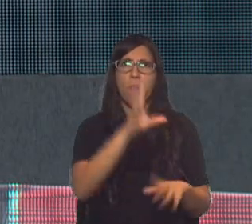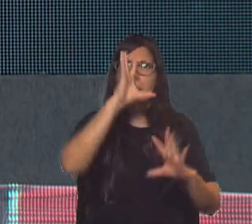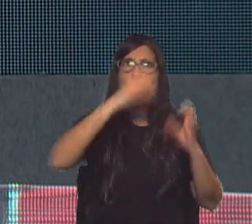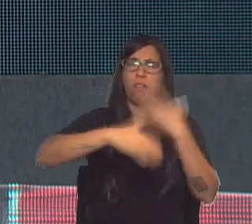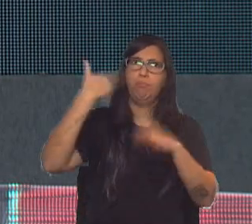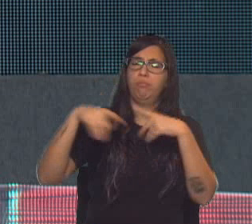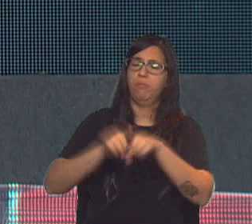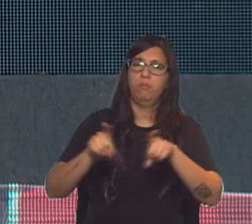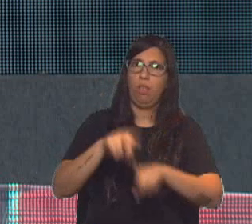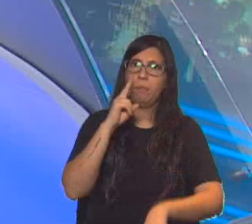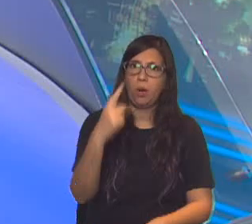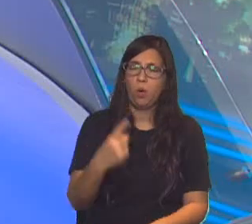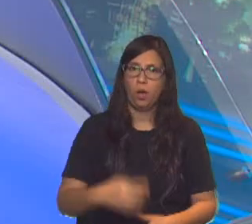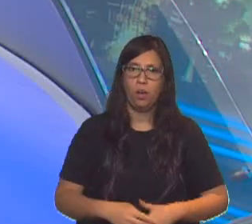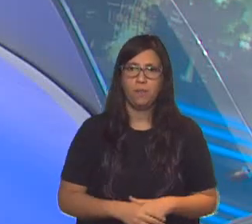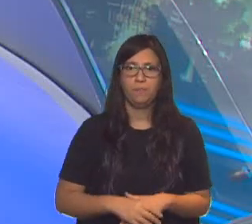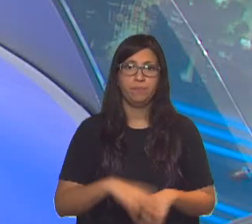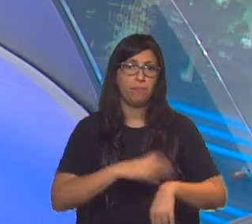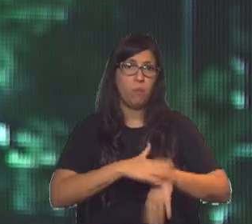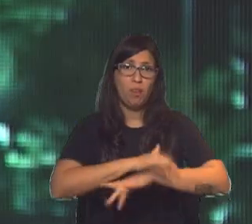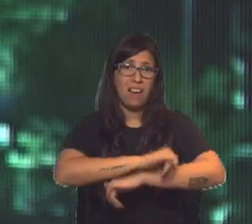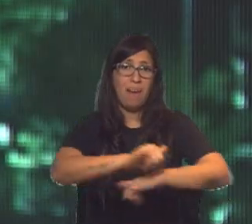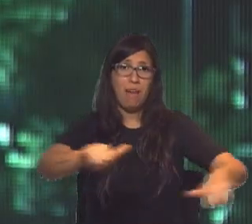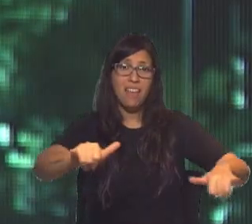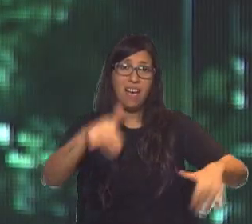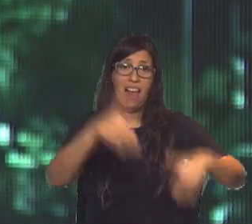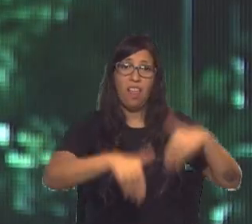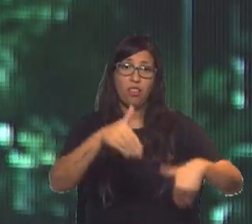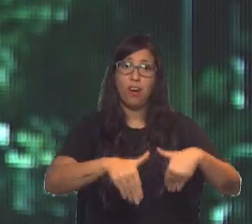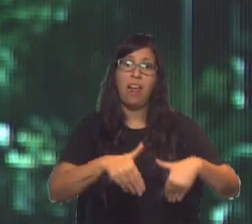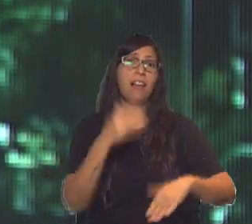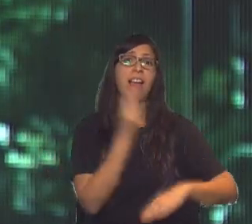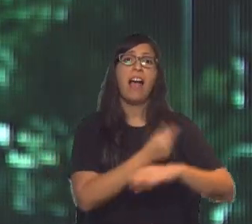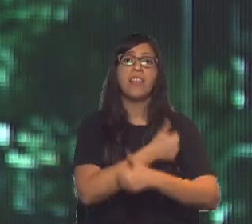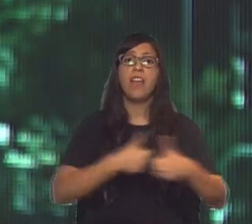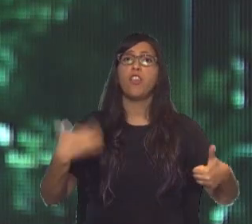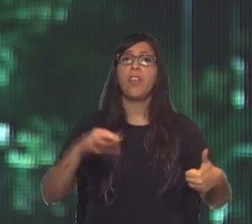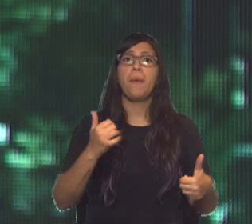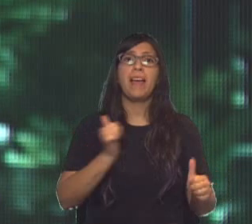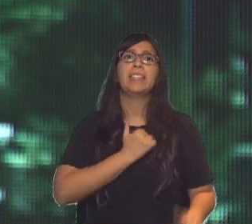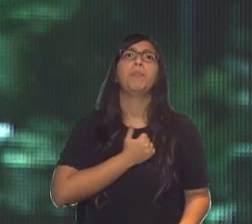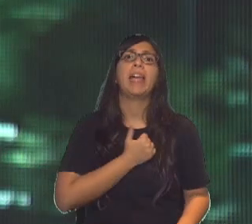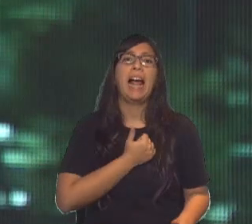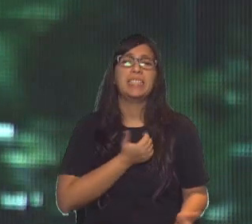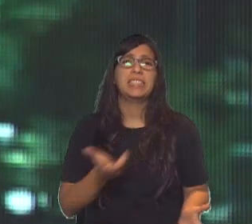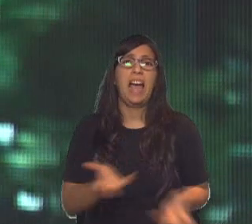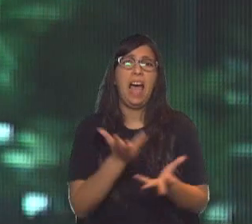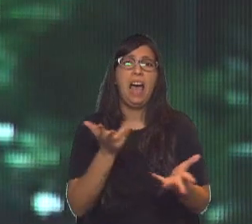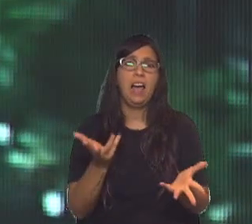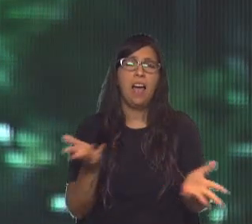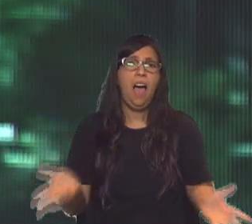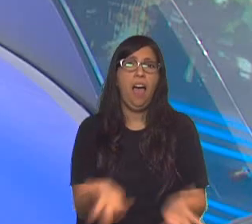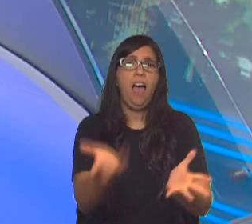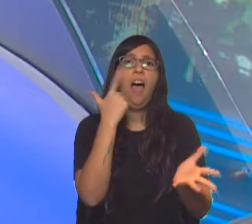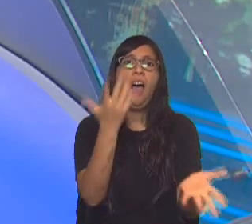200 las campañas los candidatos tienen que prometer generar Esperanza gener expectativa Me parece que eh vamos a ver cómo